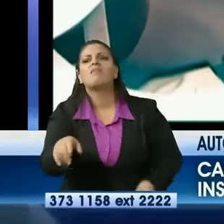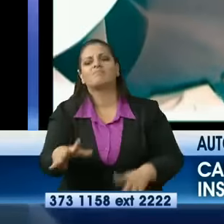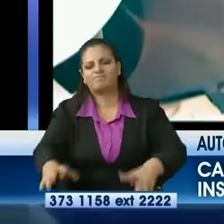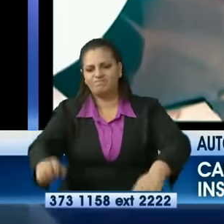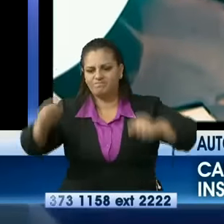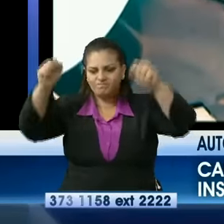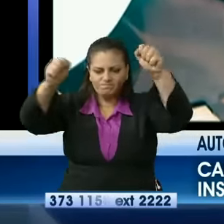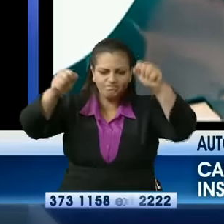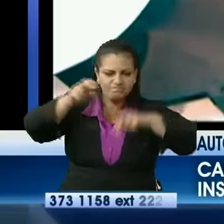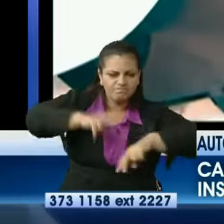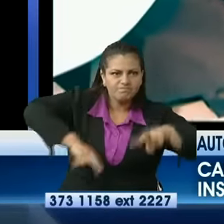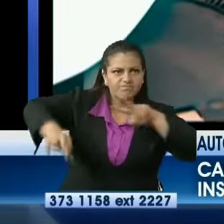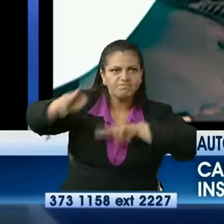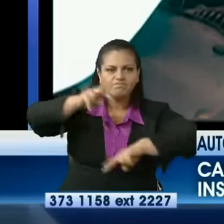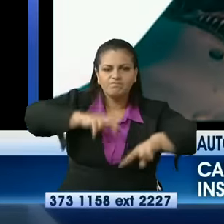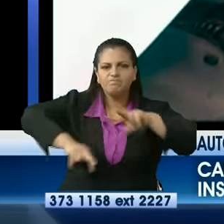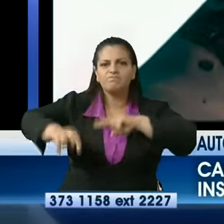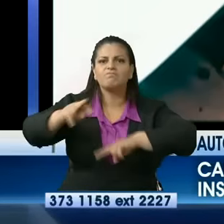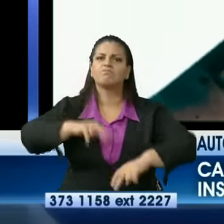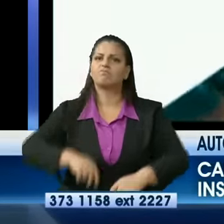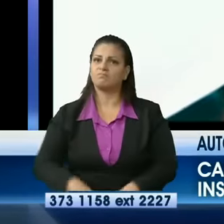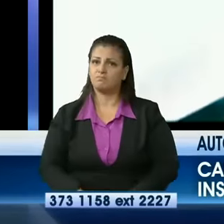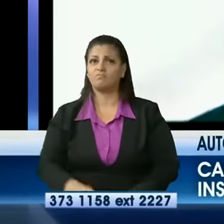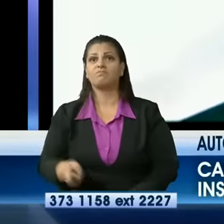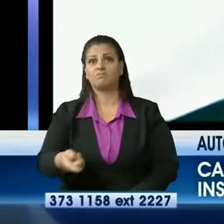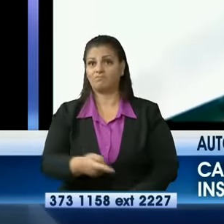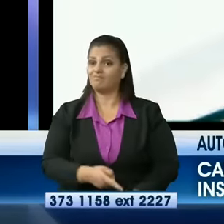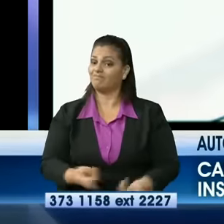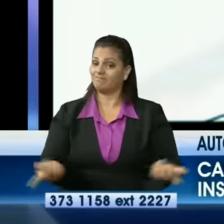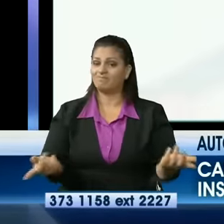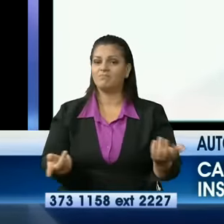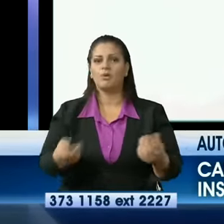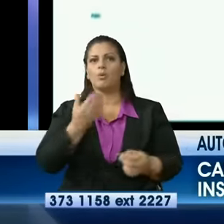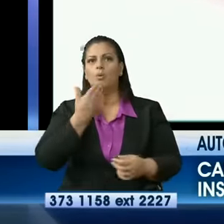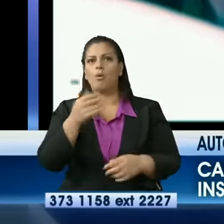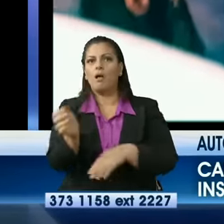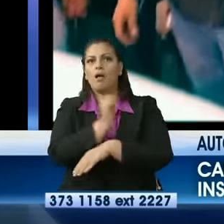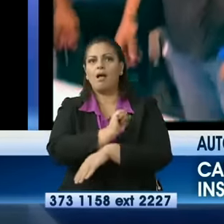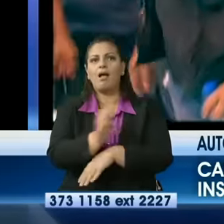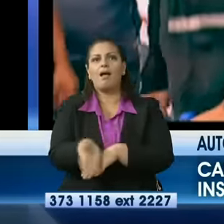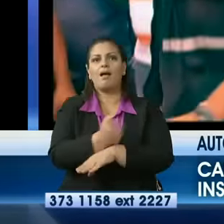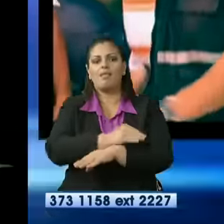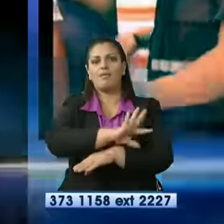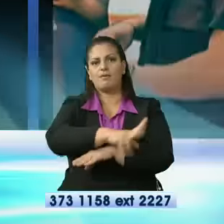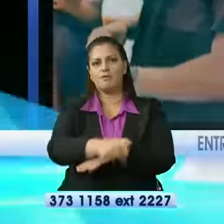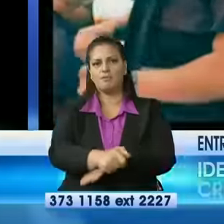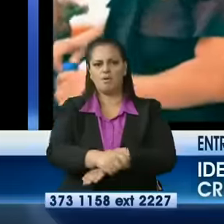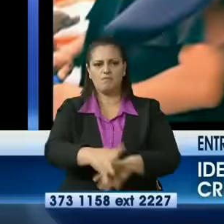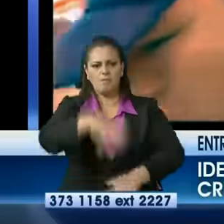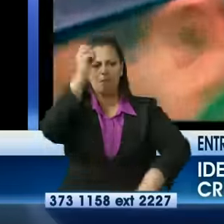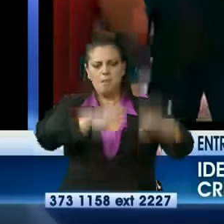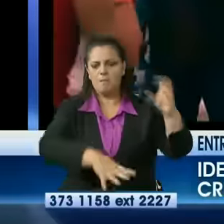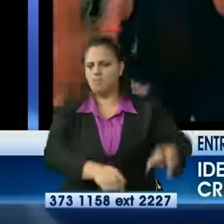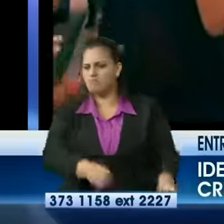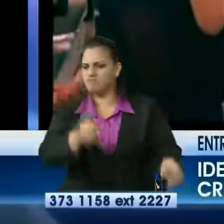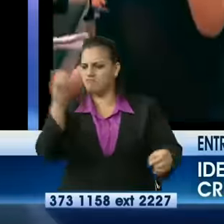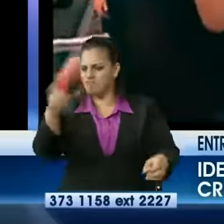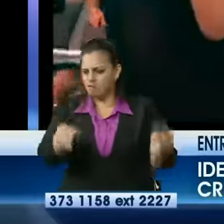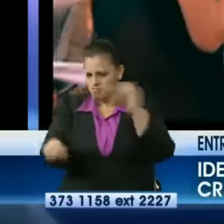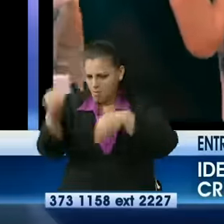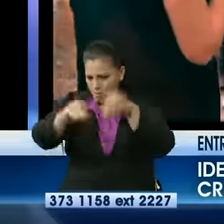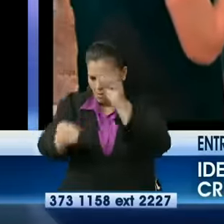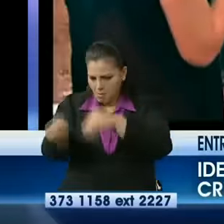Por algo ingresa un proceso de matriculación. Como nosotros nos vienen a hacer verificar aquí, damos un criterio técnico, debería de filtrarse todo este